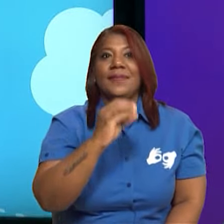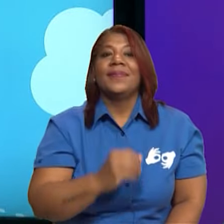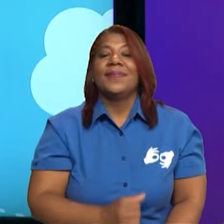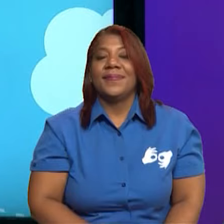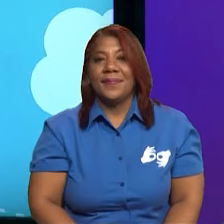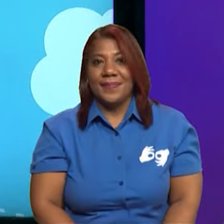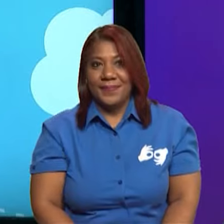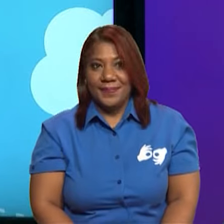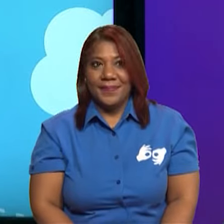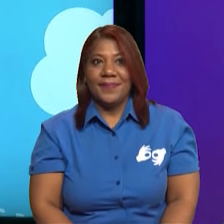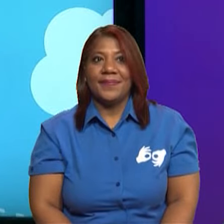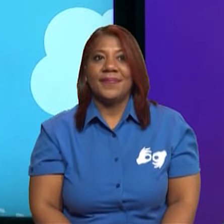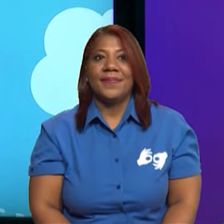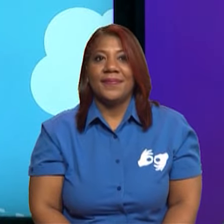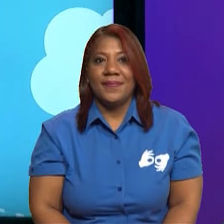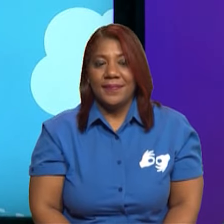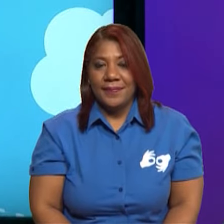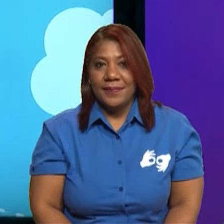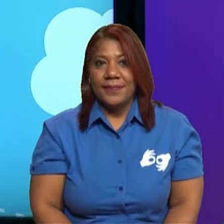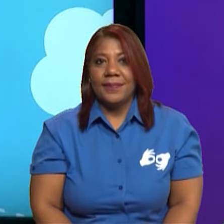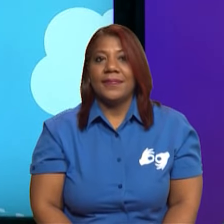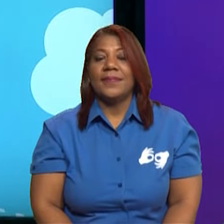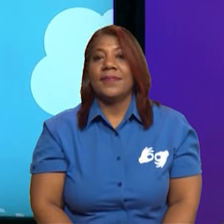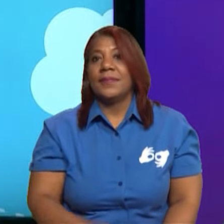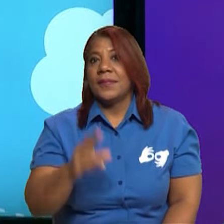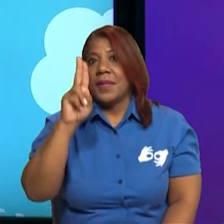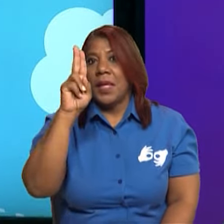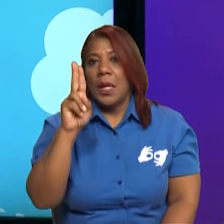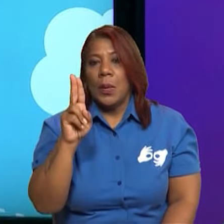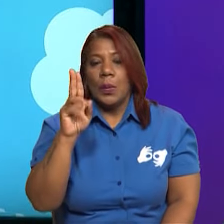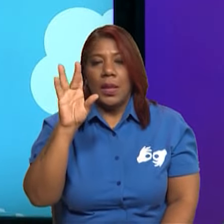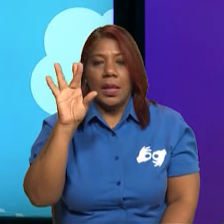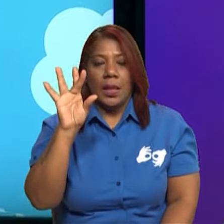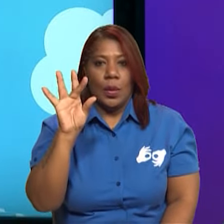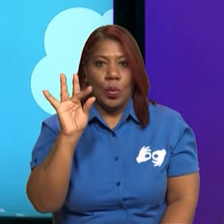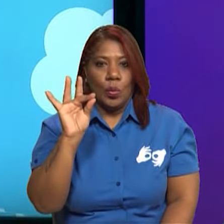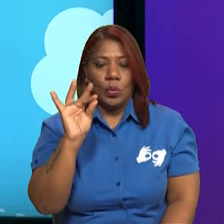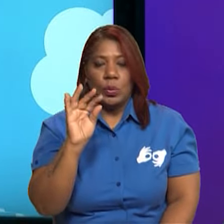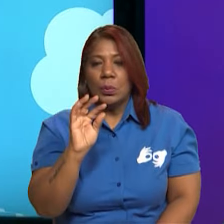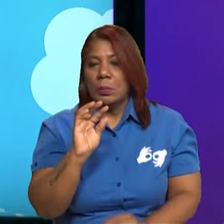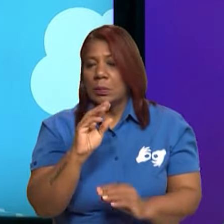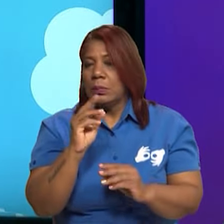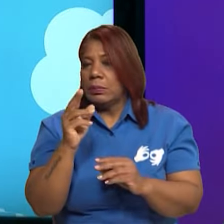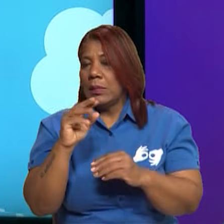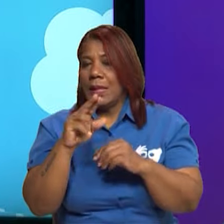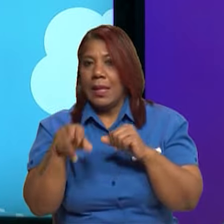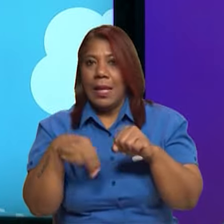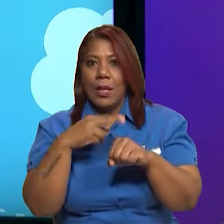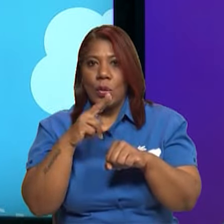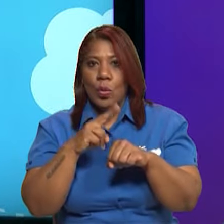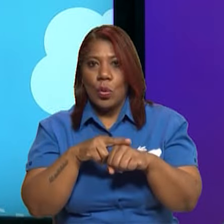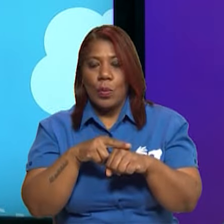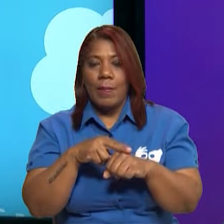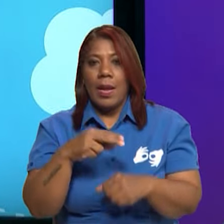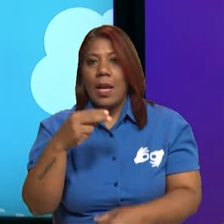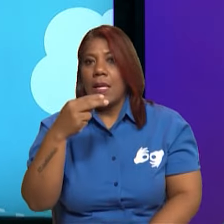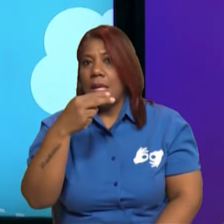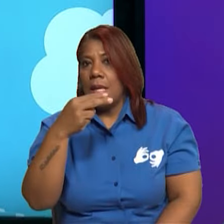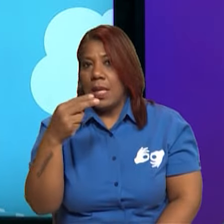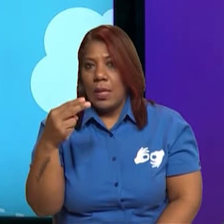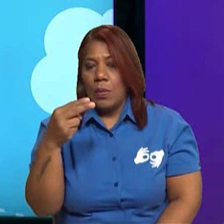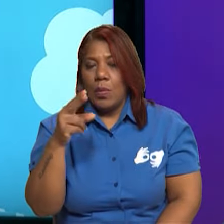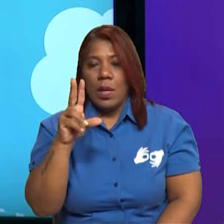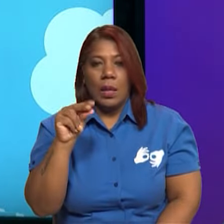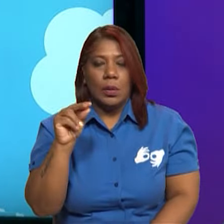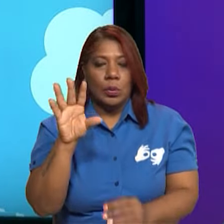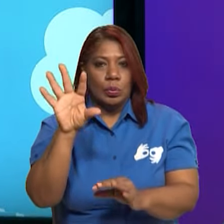pasamos hacia el otro lado. Con las unidades no hay problema porque tengo 8. Ahí no tengo más de 10, así que no es necesario